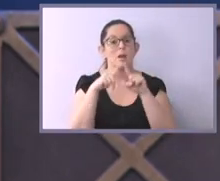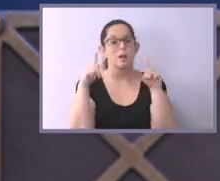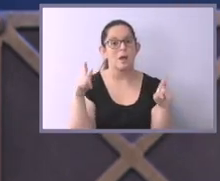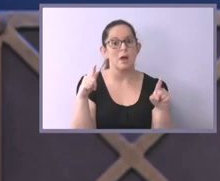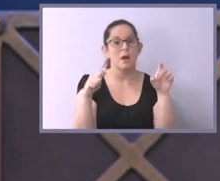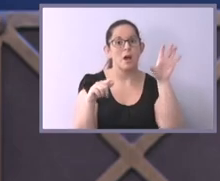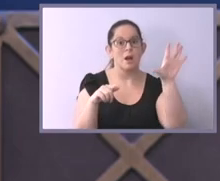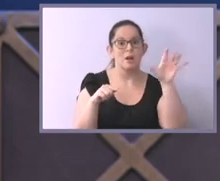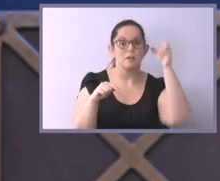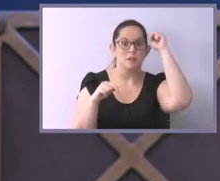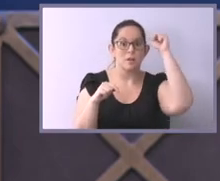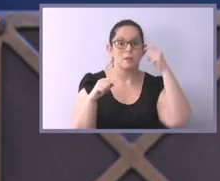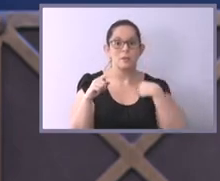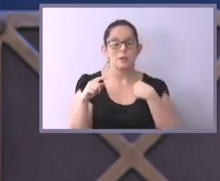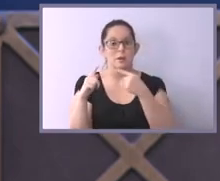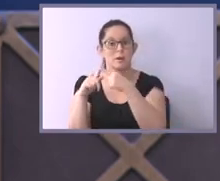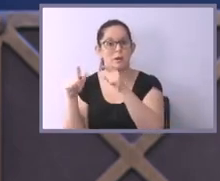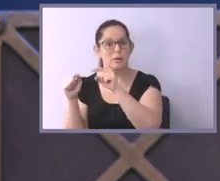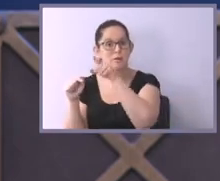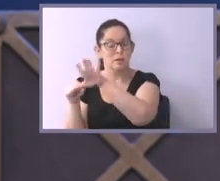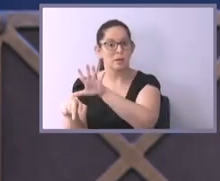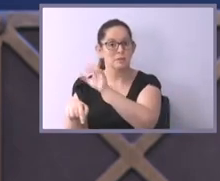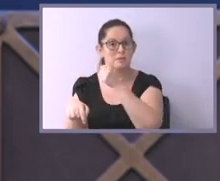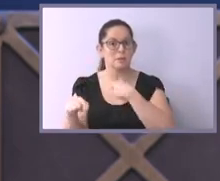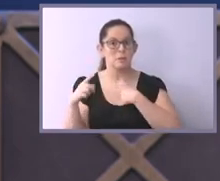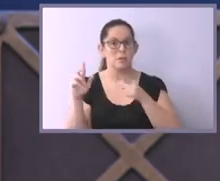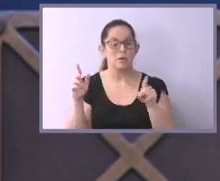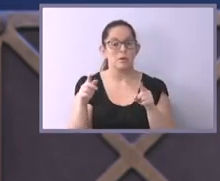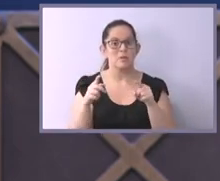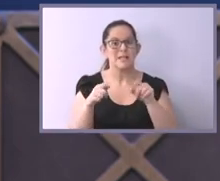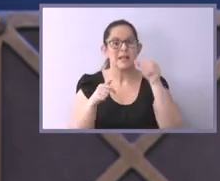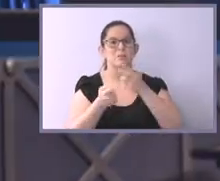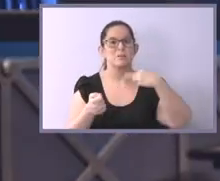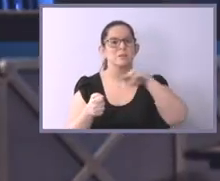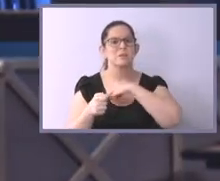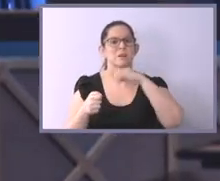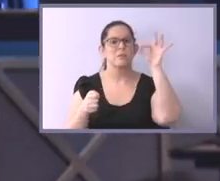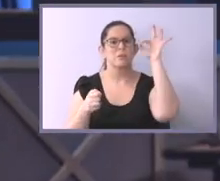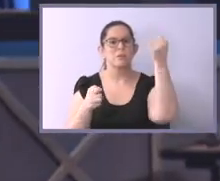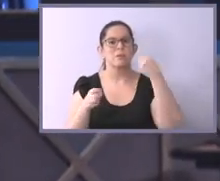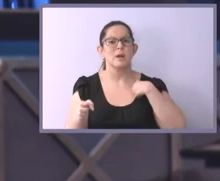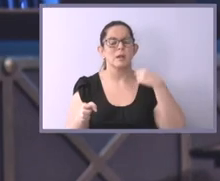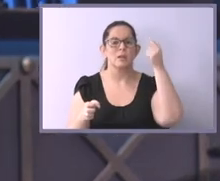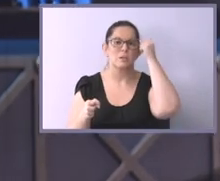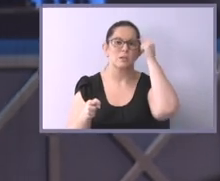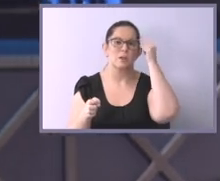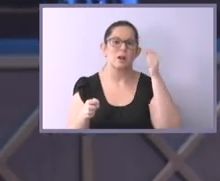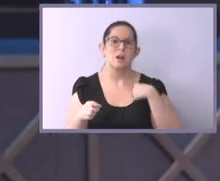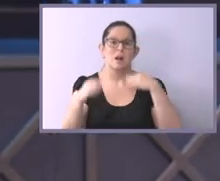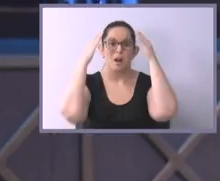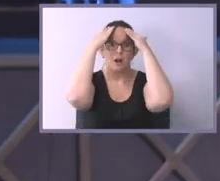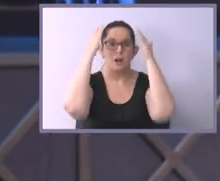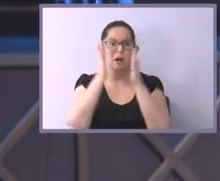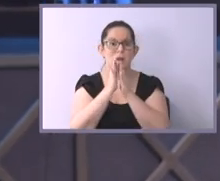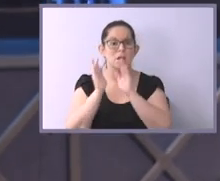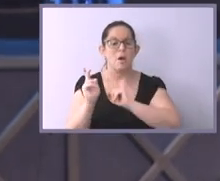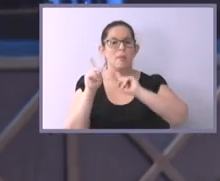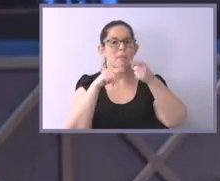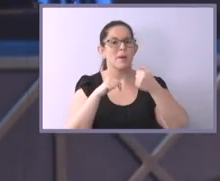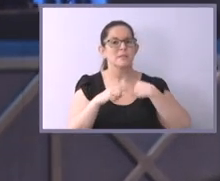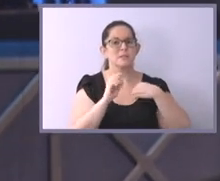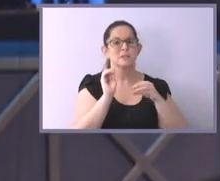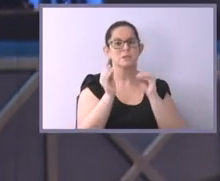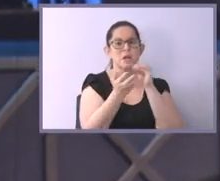la prudencia y la insensatez de los dos grupos era la cantidad de aceite que tenían. Y entonces las que tenían les dijeron: vayan ustedes